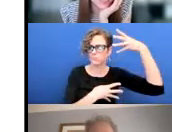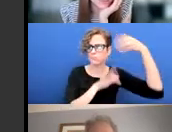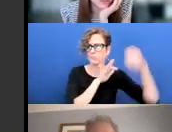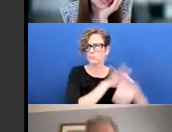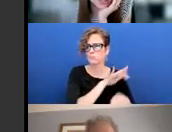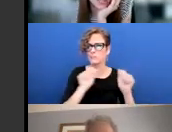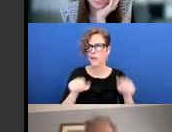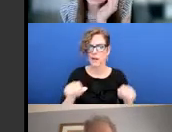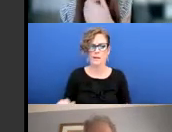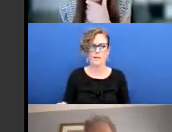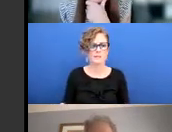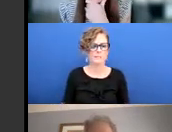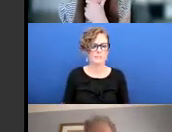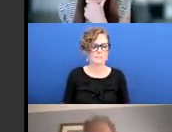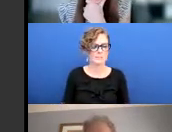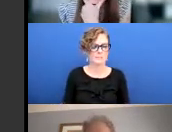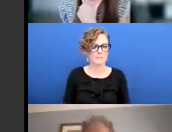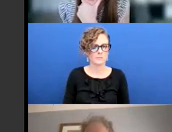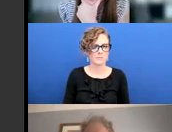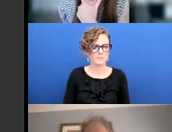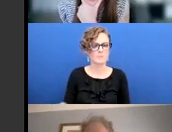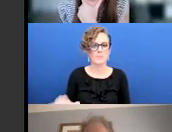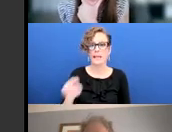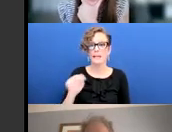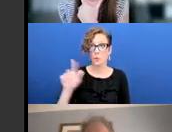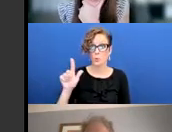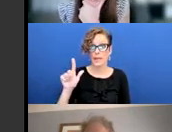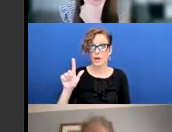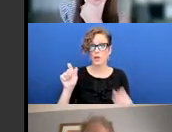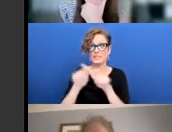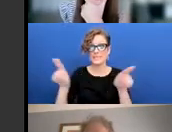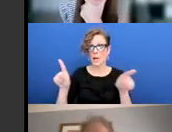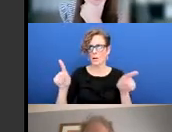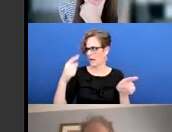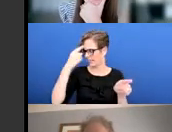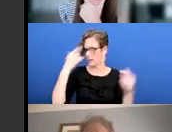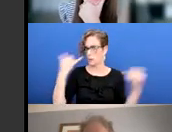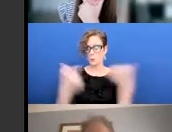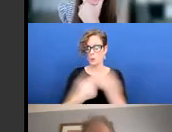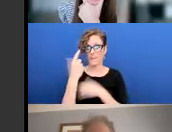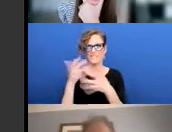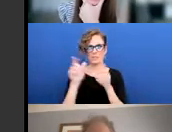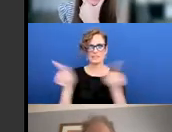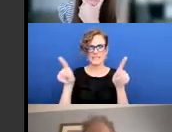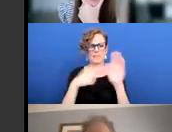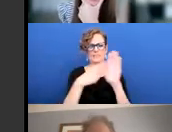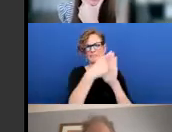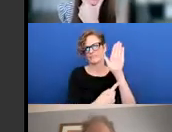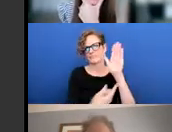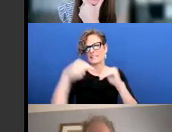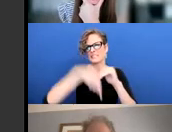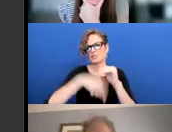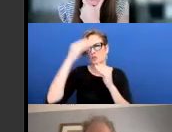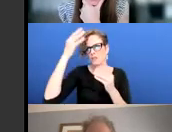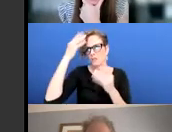la resumen de la sesión legislativa que va a salir en nuestro boletín que ya está